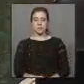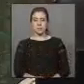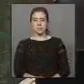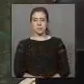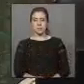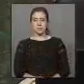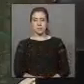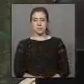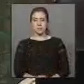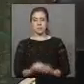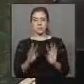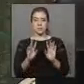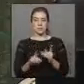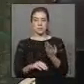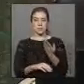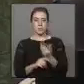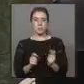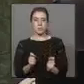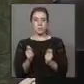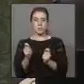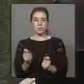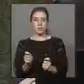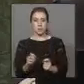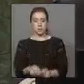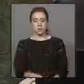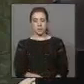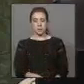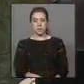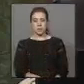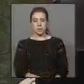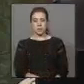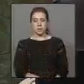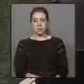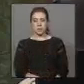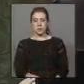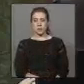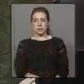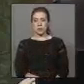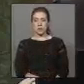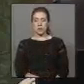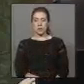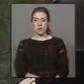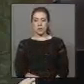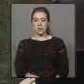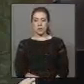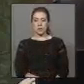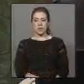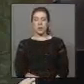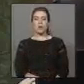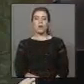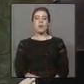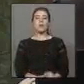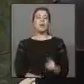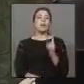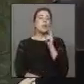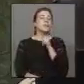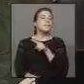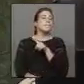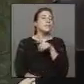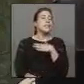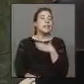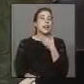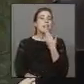Se mandarán los oficios por usted solicitados y no sé a quién más. En los minutos que queda, la bancada